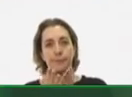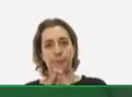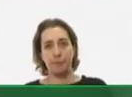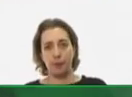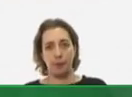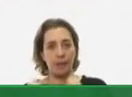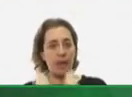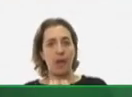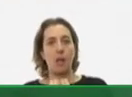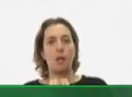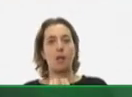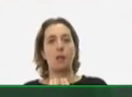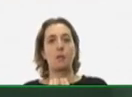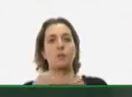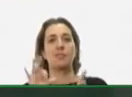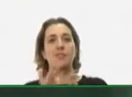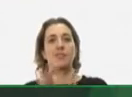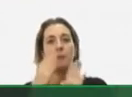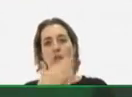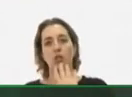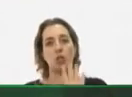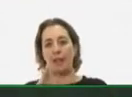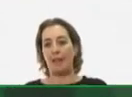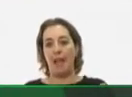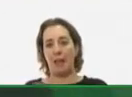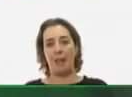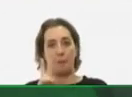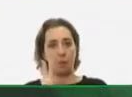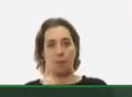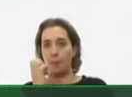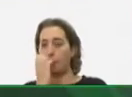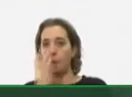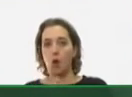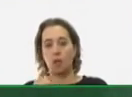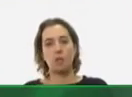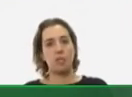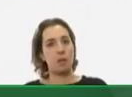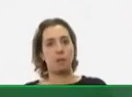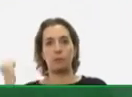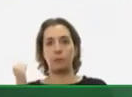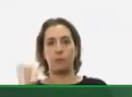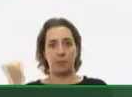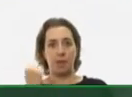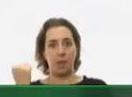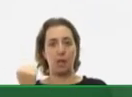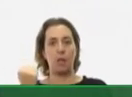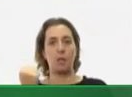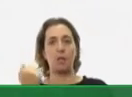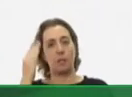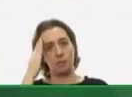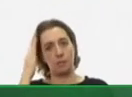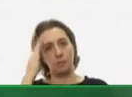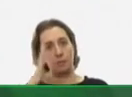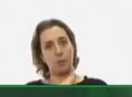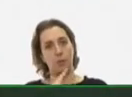seguramente en lo que es el marco del Sistema Nacional de Áreas Protegidas, para mejorar esa herramienta que es fundamental para la protección de la biodiversidad y que sabemos que